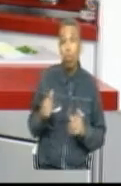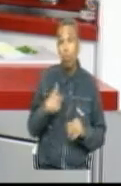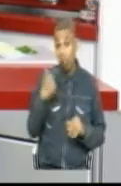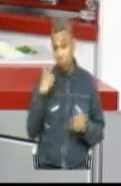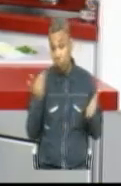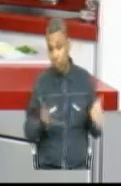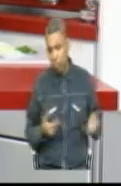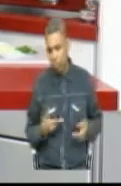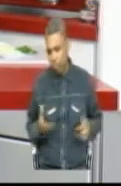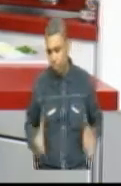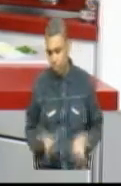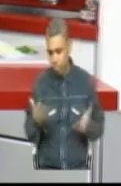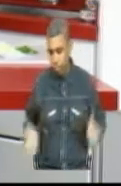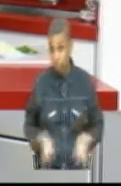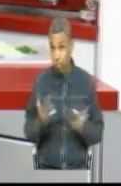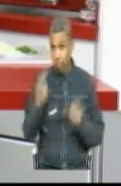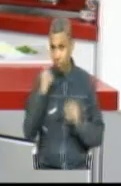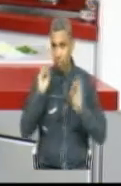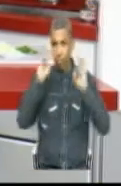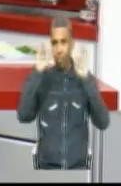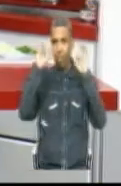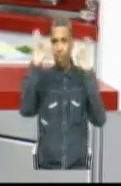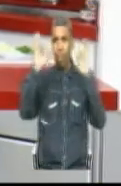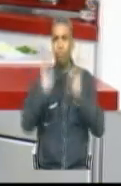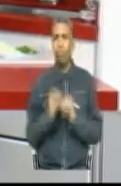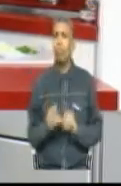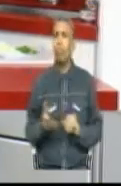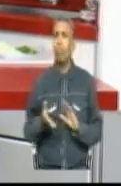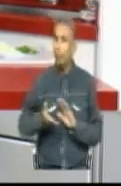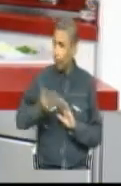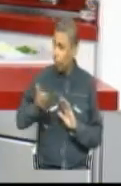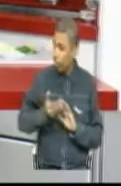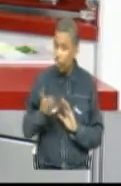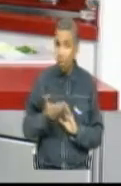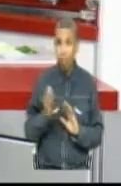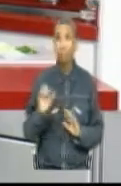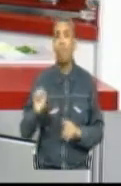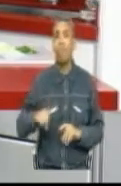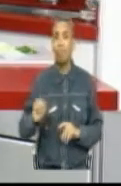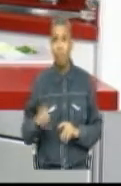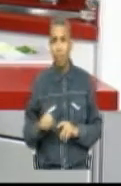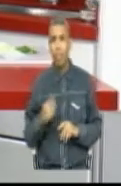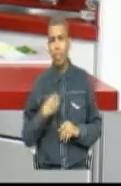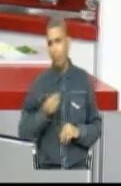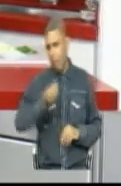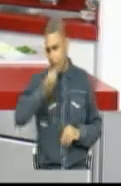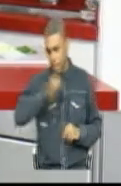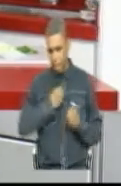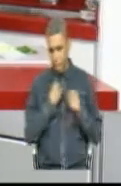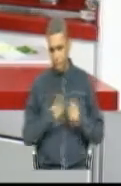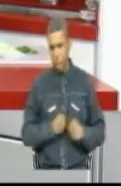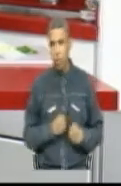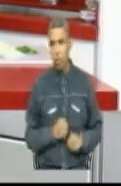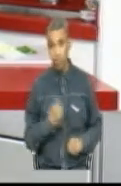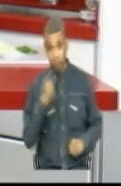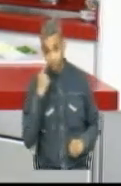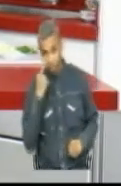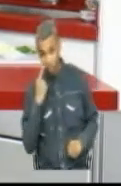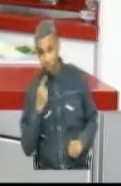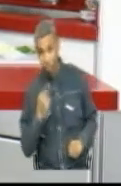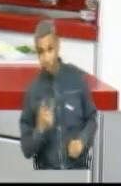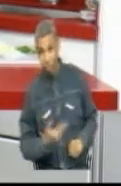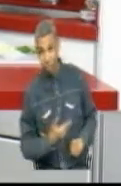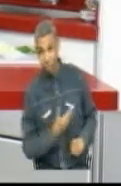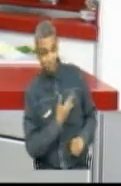ustedes estaban esperando si está fácil si estaba una receta fija que nuestra invitada la trajo de